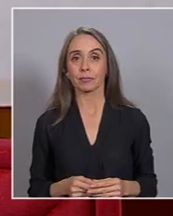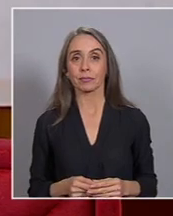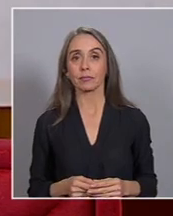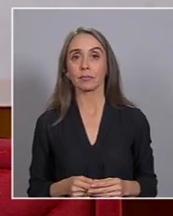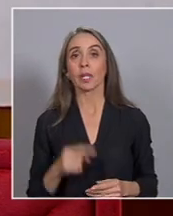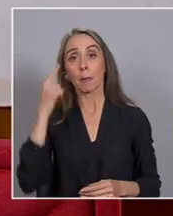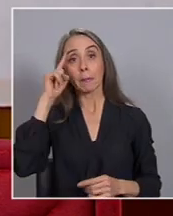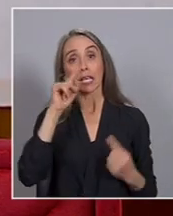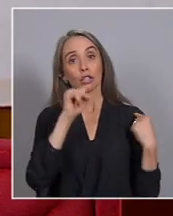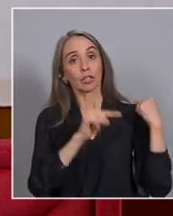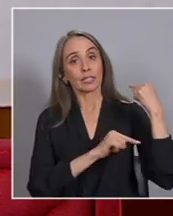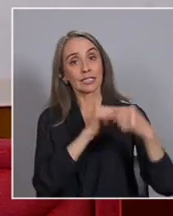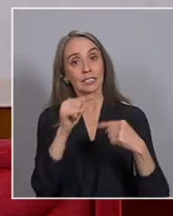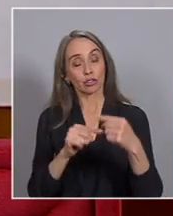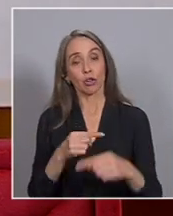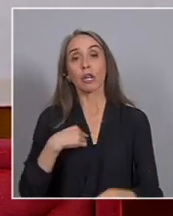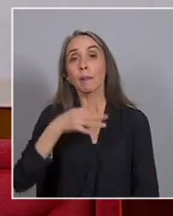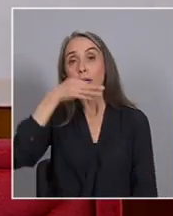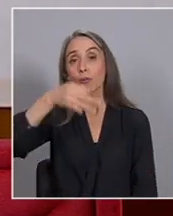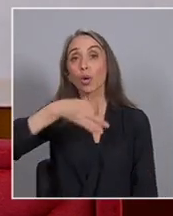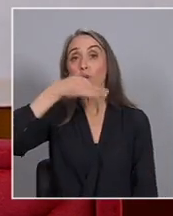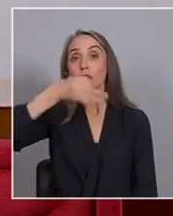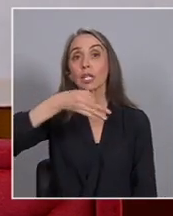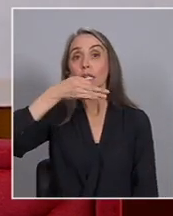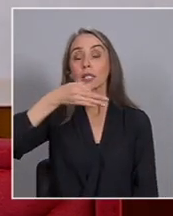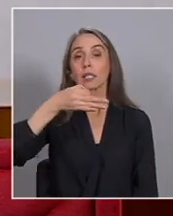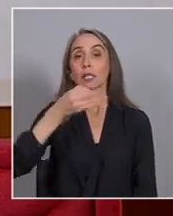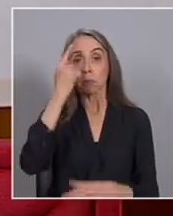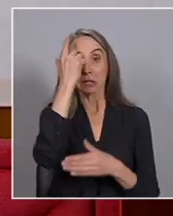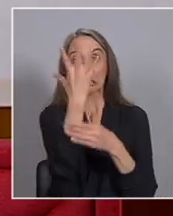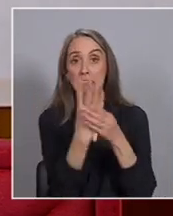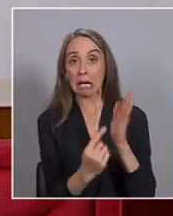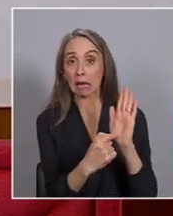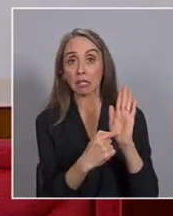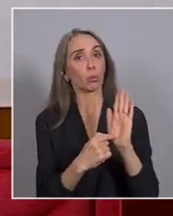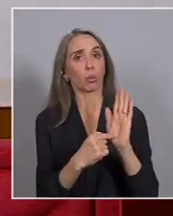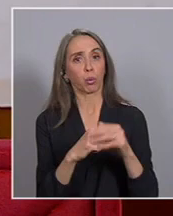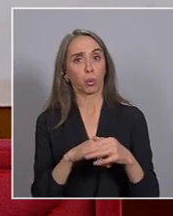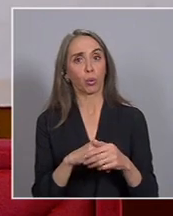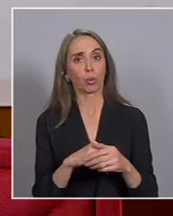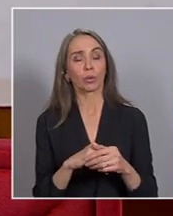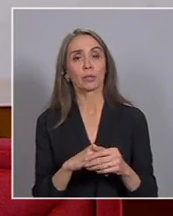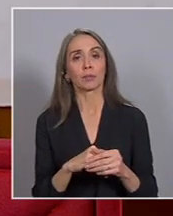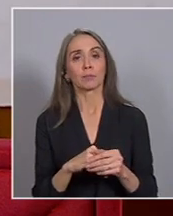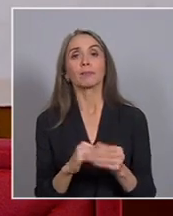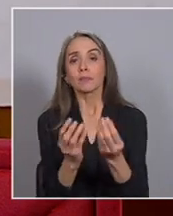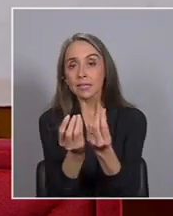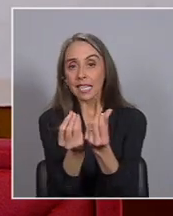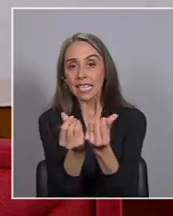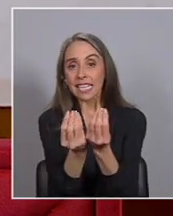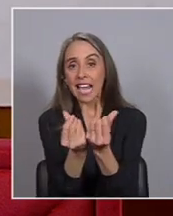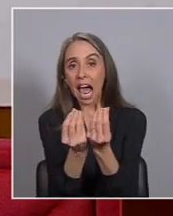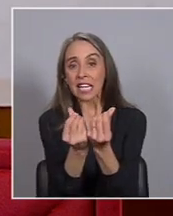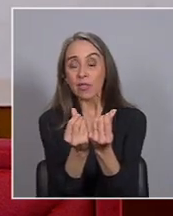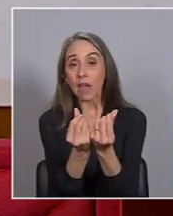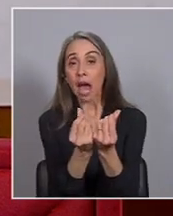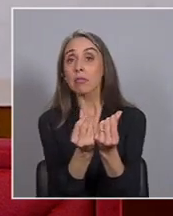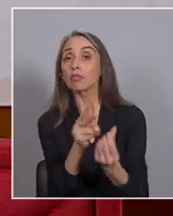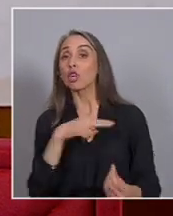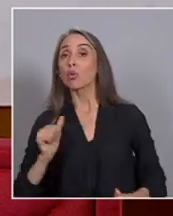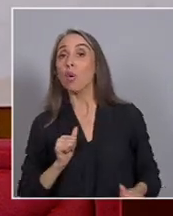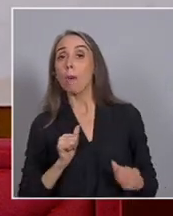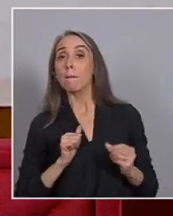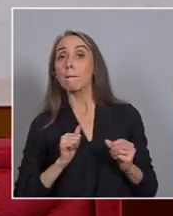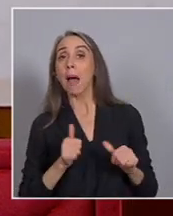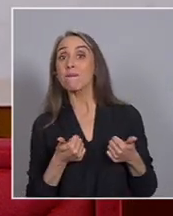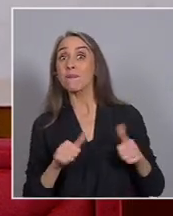Pero la historia, les cuento, no termina aquí. La calidad con que cumplamos con la